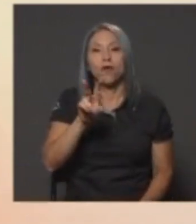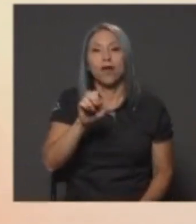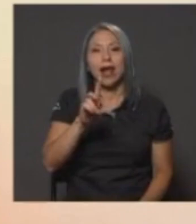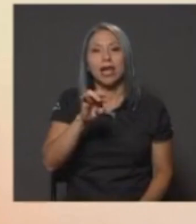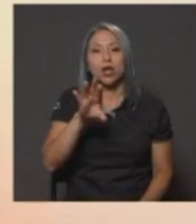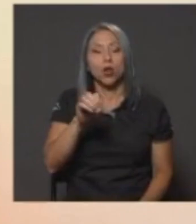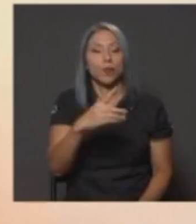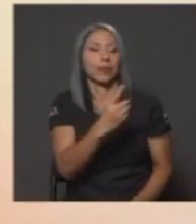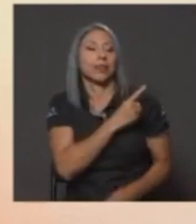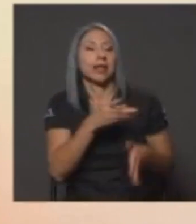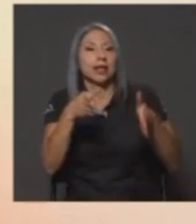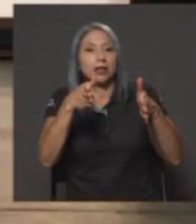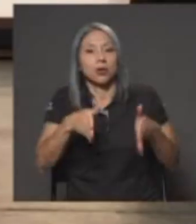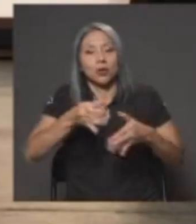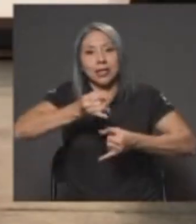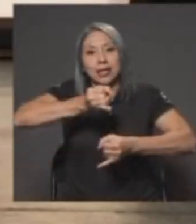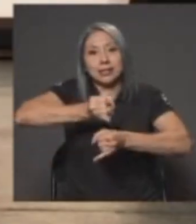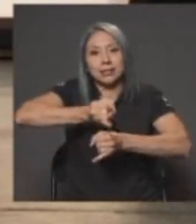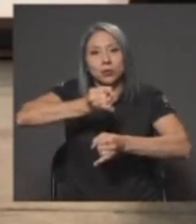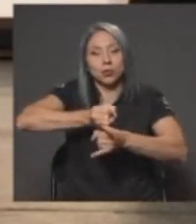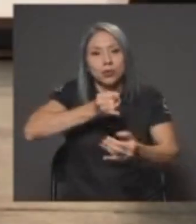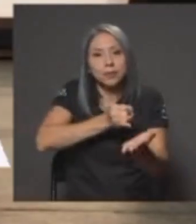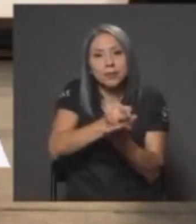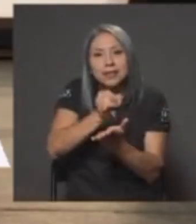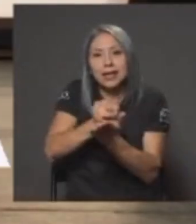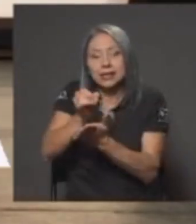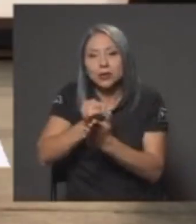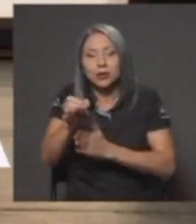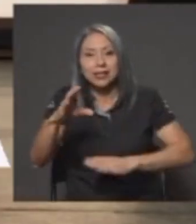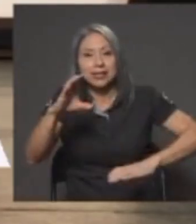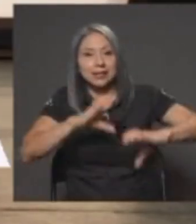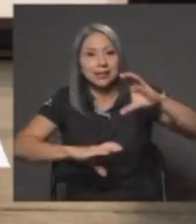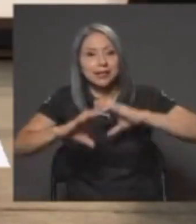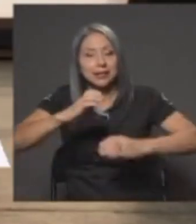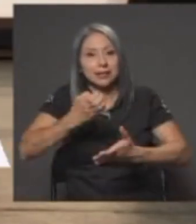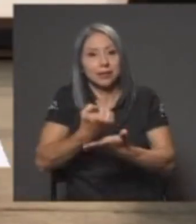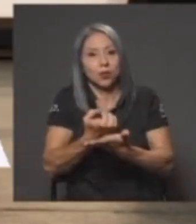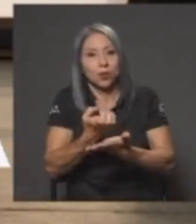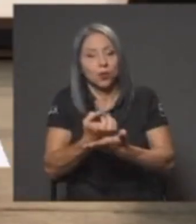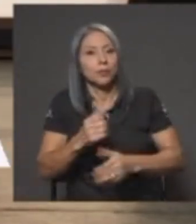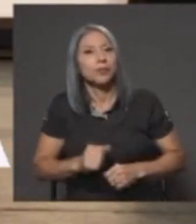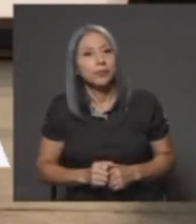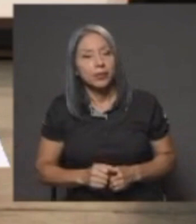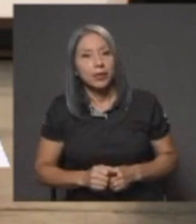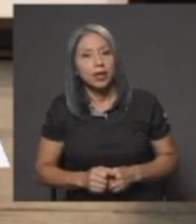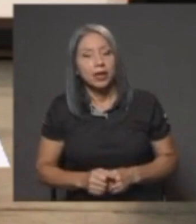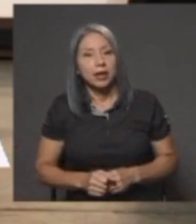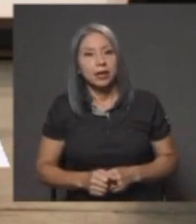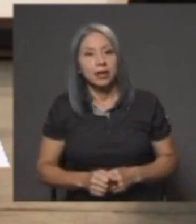del Instituto de Investigaciones en Ciencias Económicas